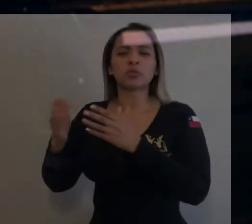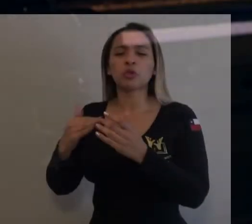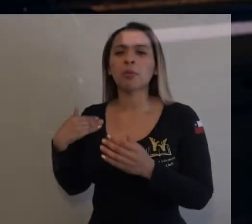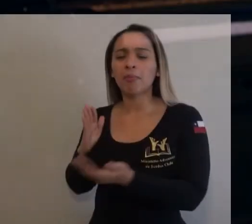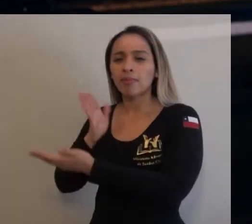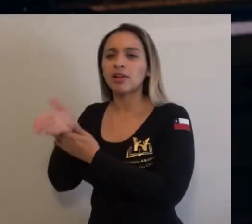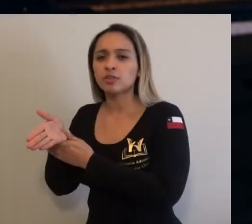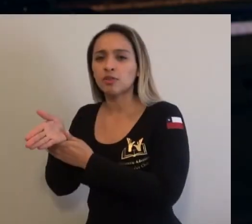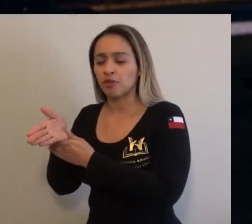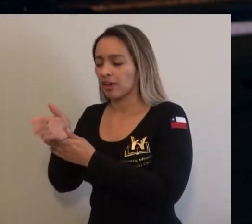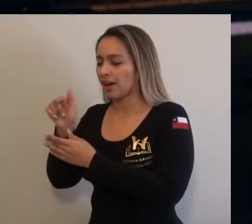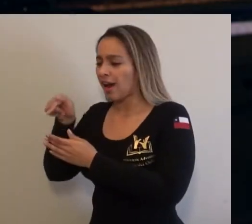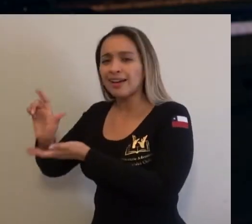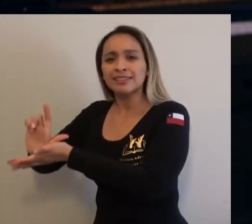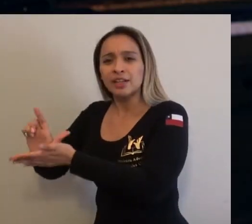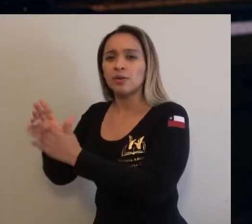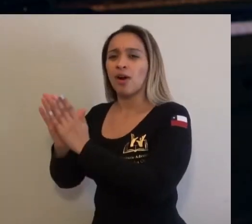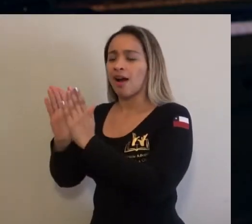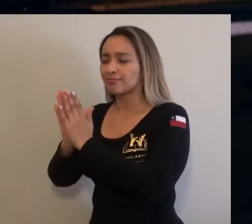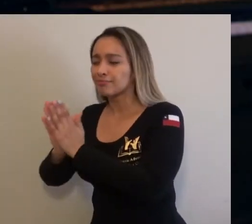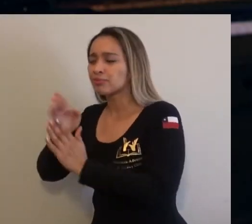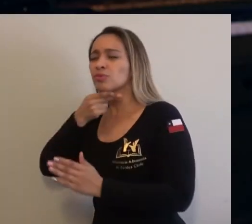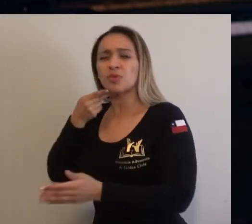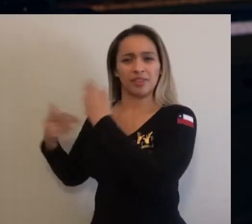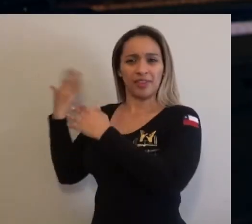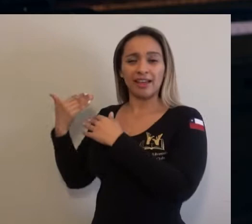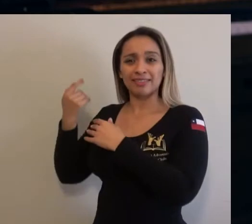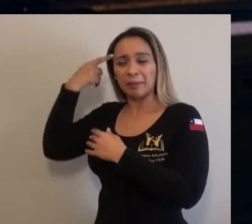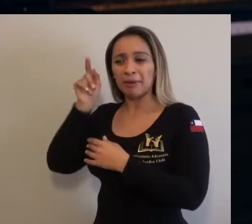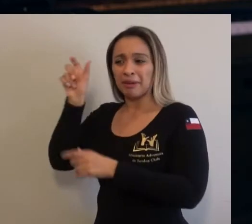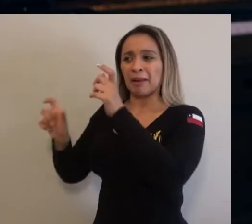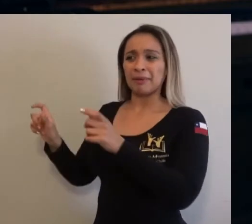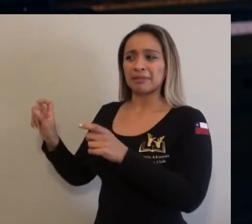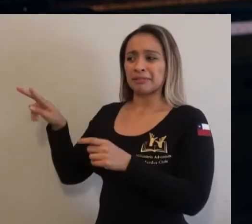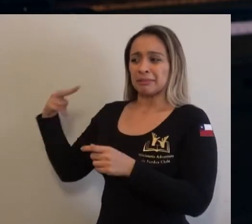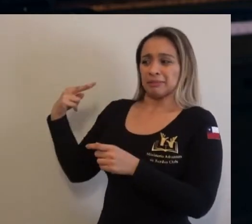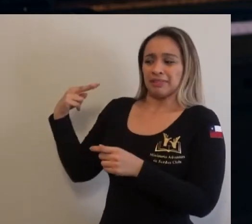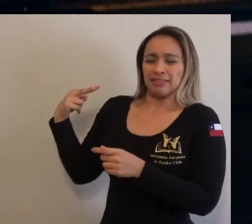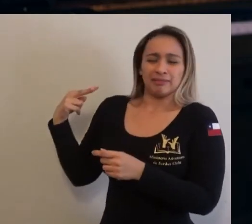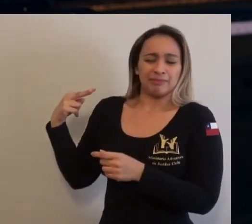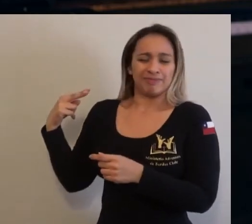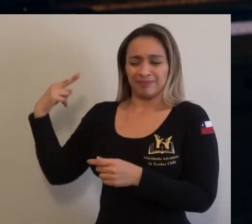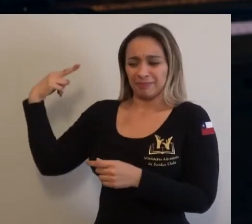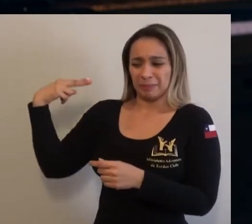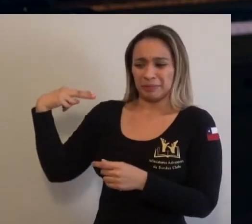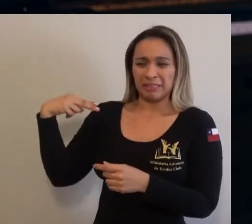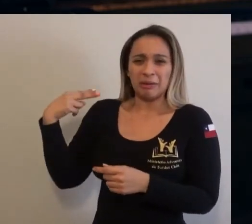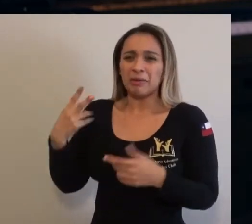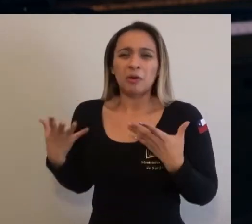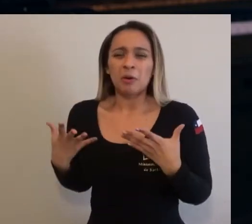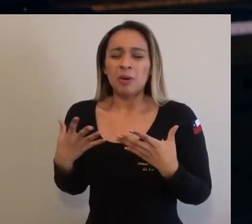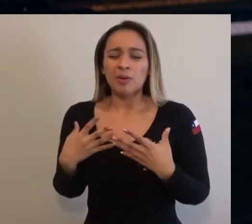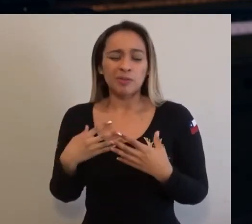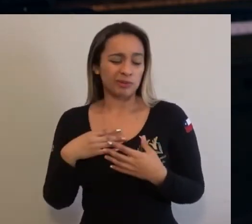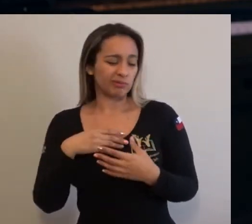Ese día, como tenía por costumbre, entré a la sinagoga. Yo sé que a las personas no les agradaba verme allí. Sentía sus miradas